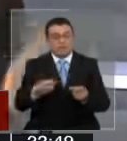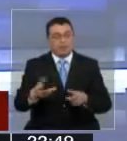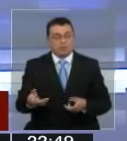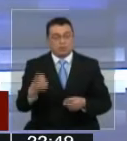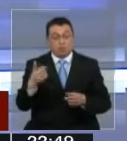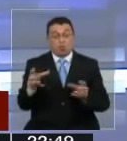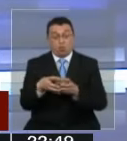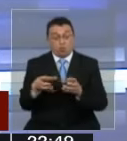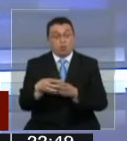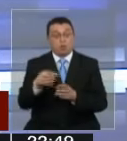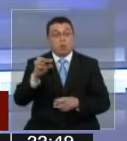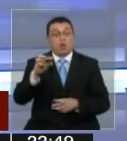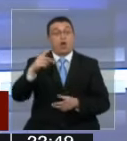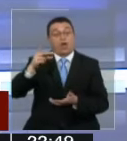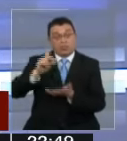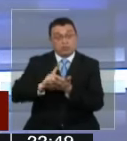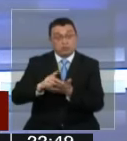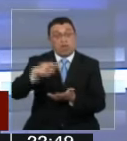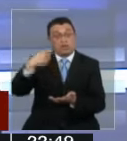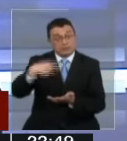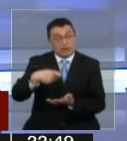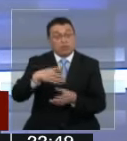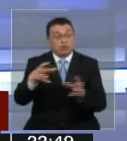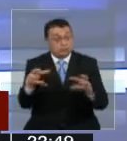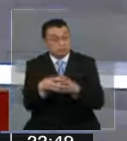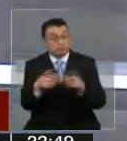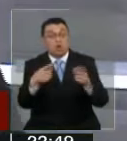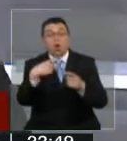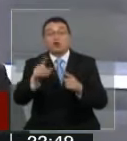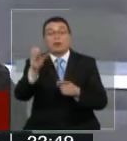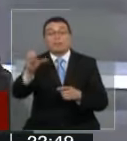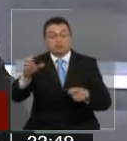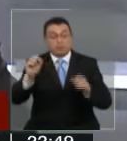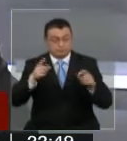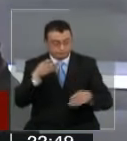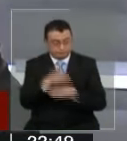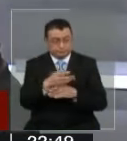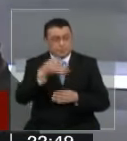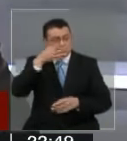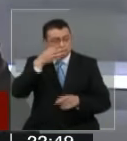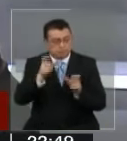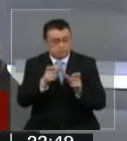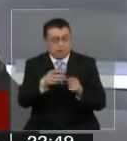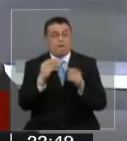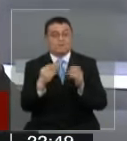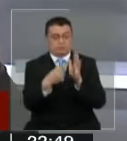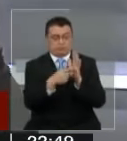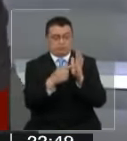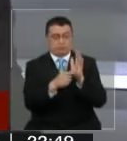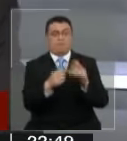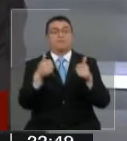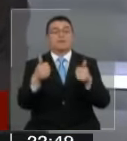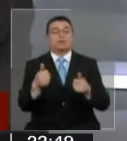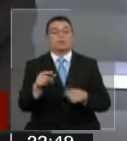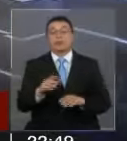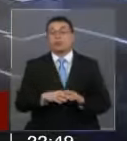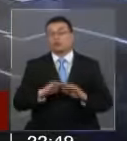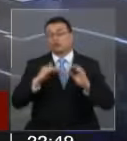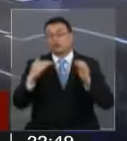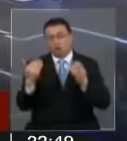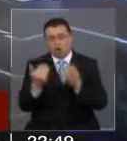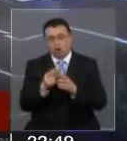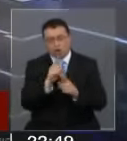un grupo de parlamentarios o un grupo de otras personas que nosotros fiscalicen la buena utilización de estos recursos. En todo orden de